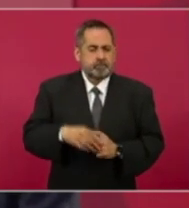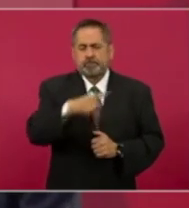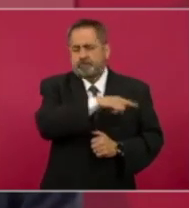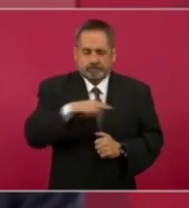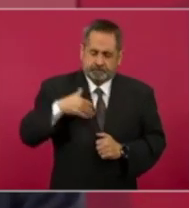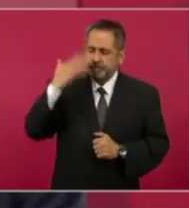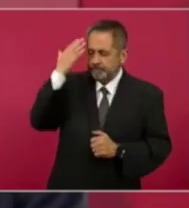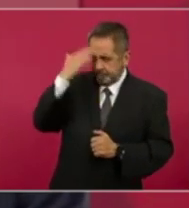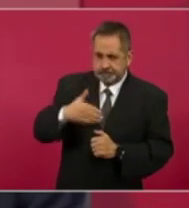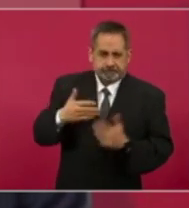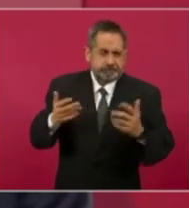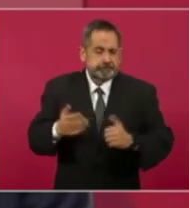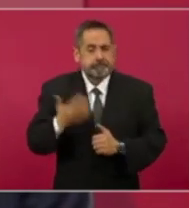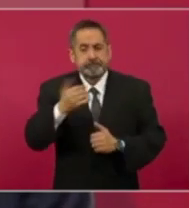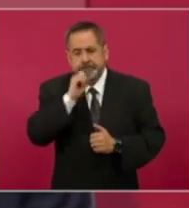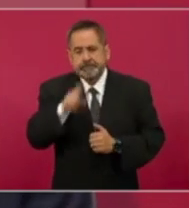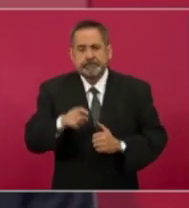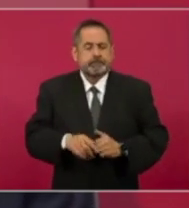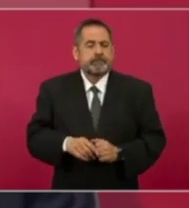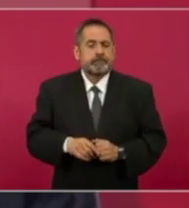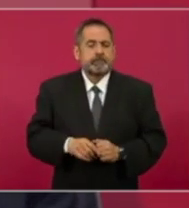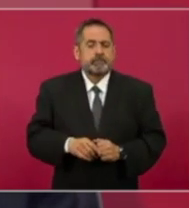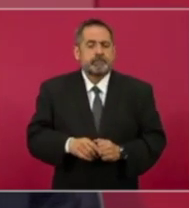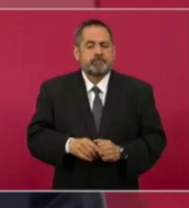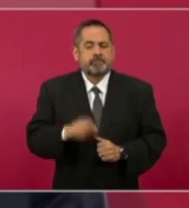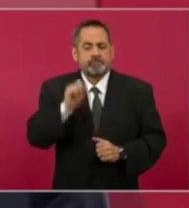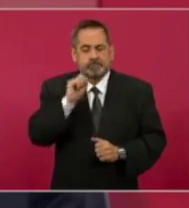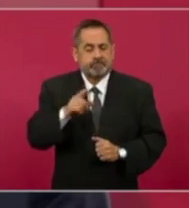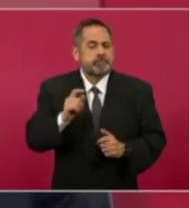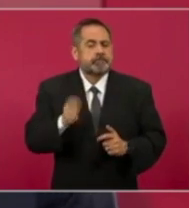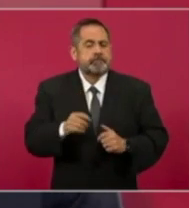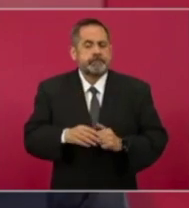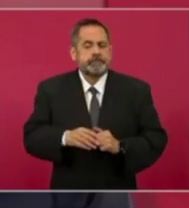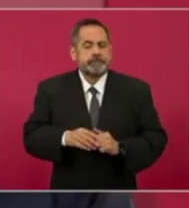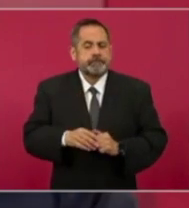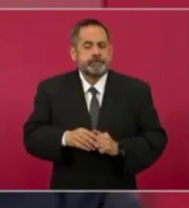reconocen. Y el que